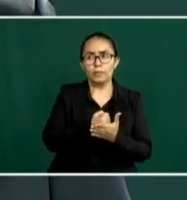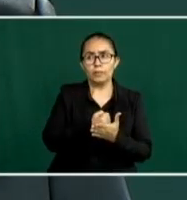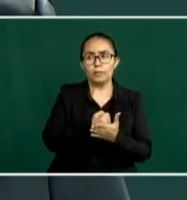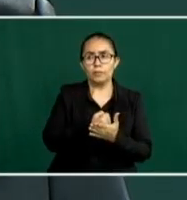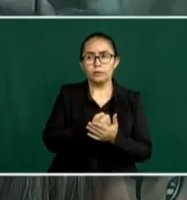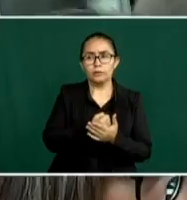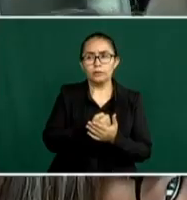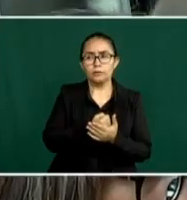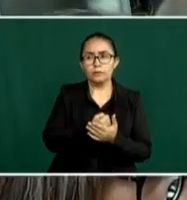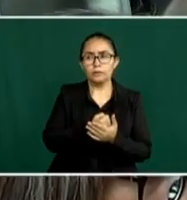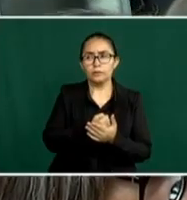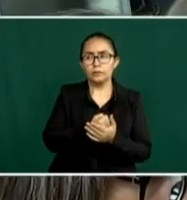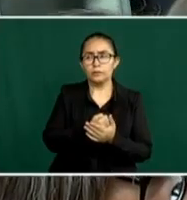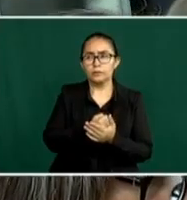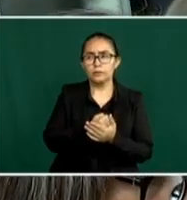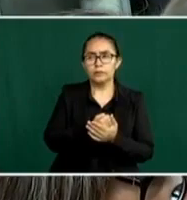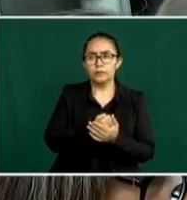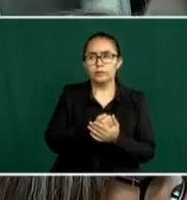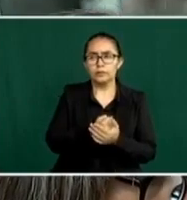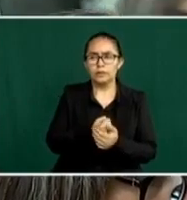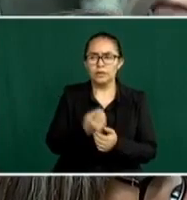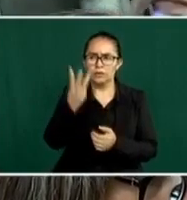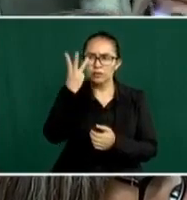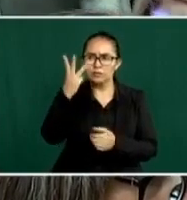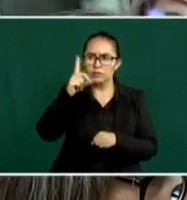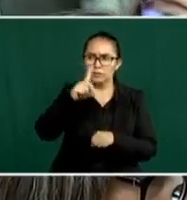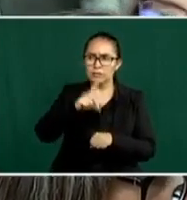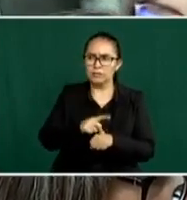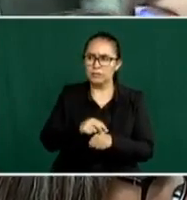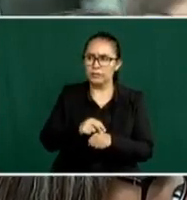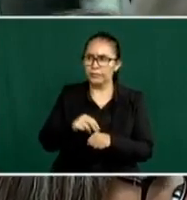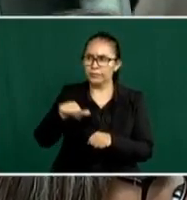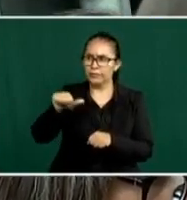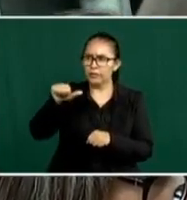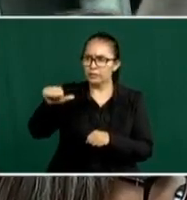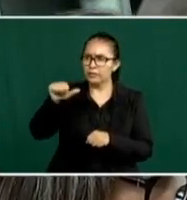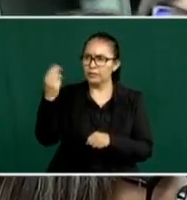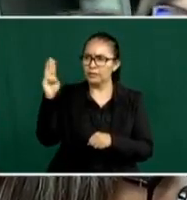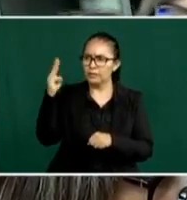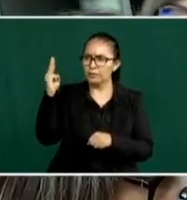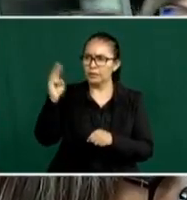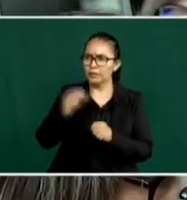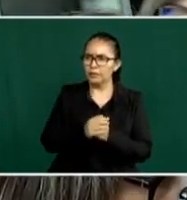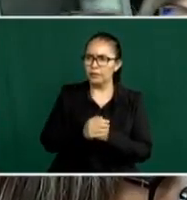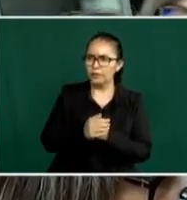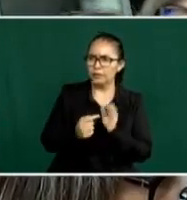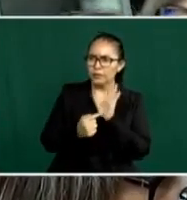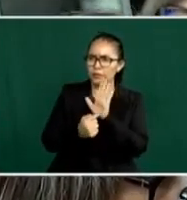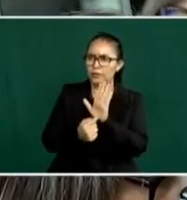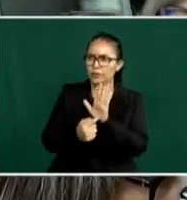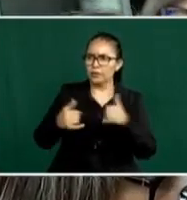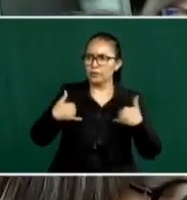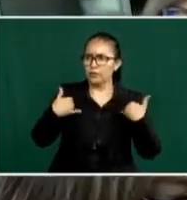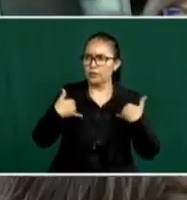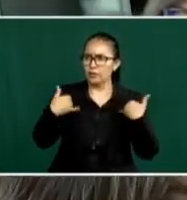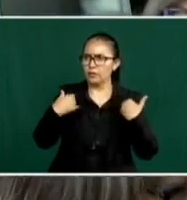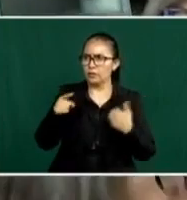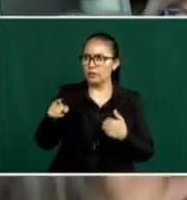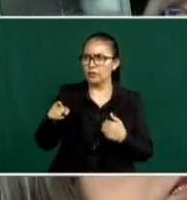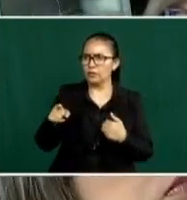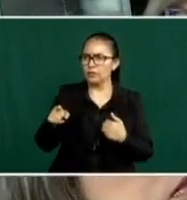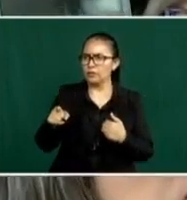a usted. A los tres días, el 17 de mayo, precisamente esta foto que